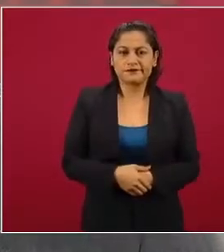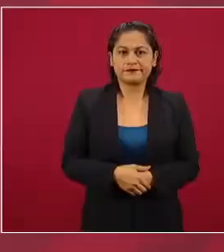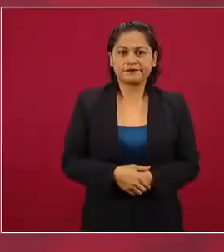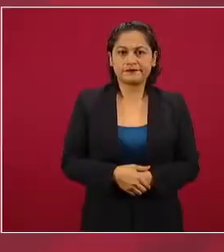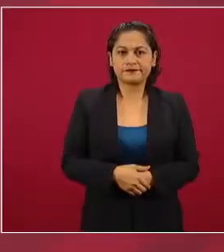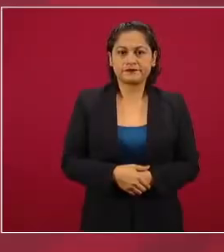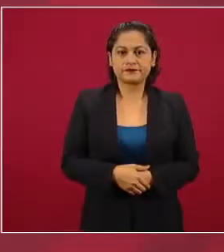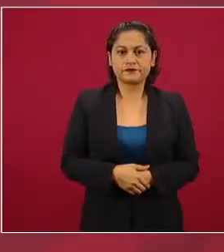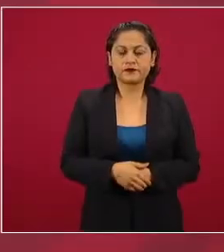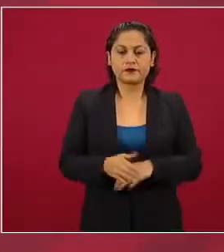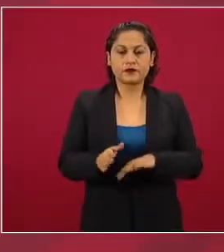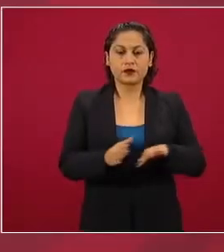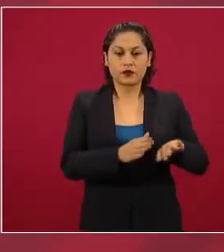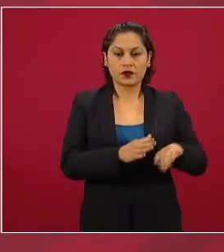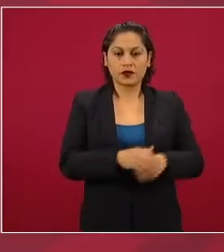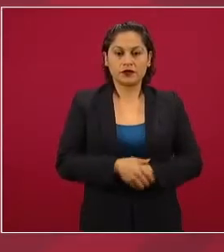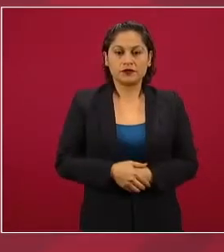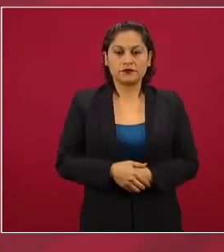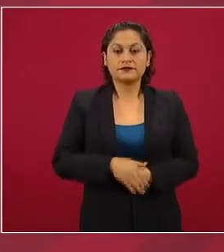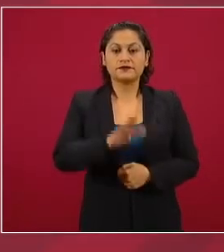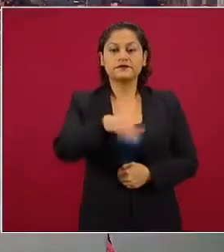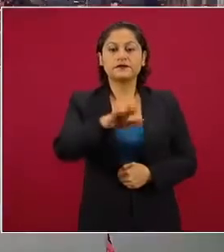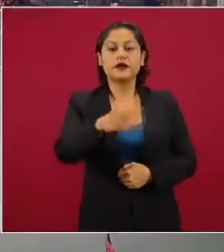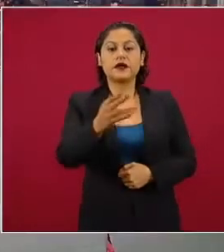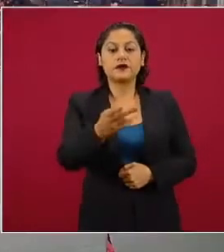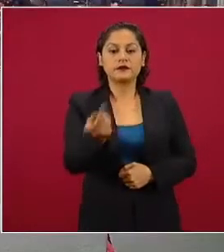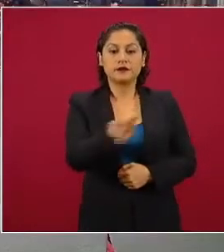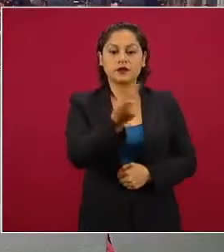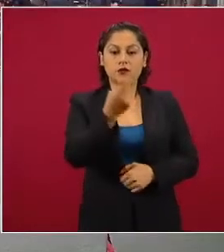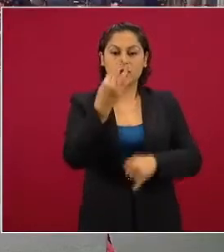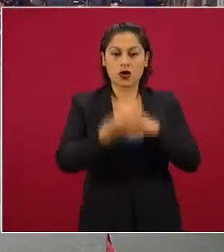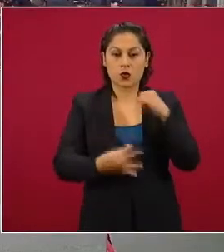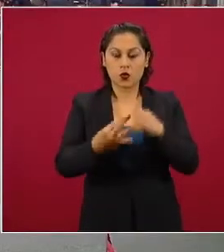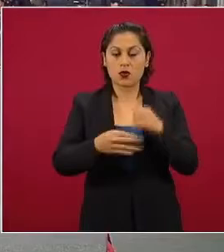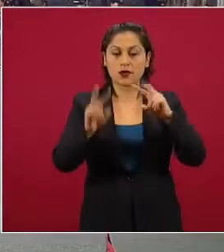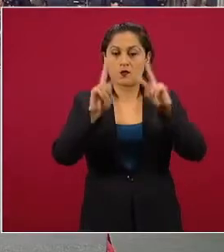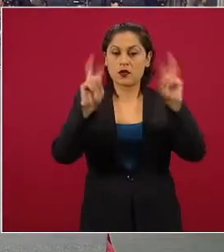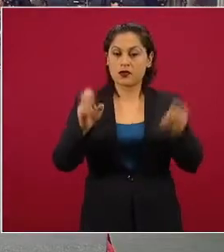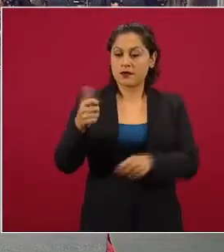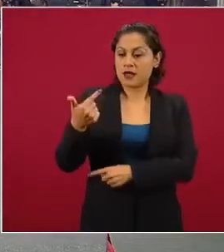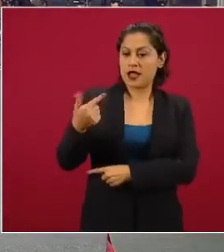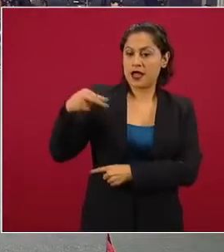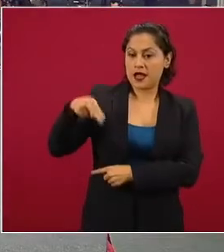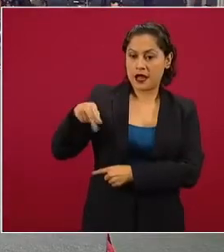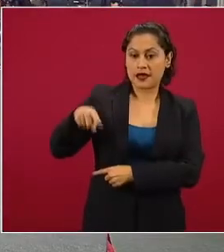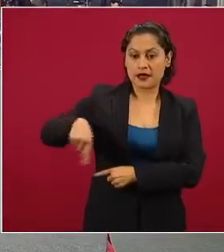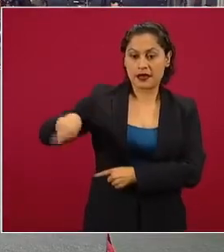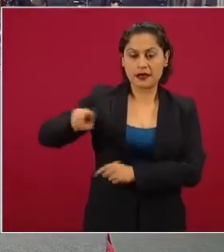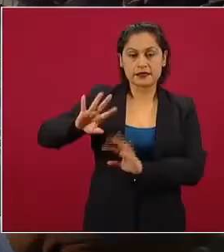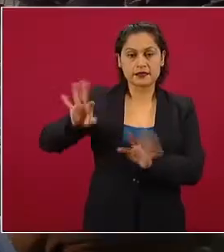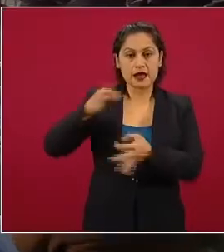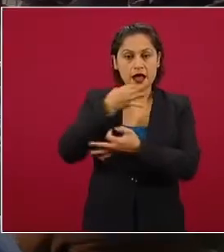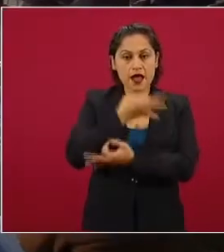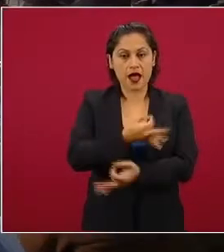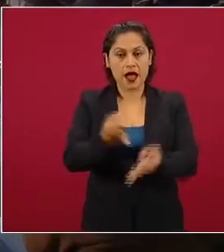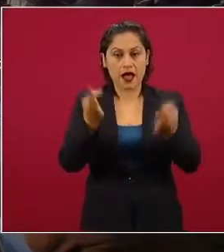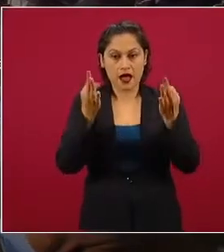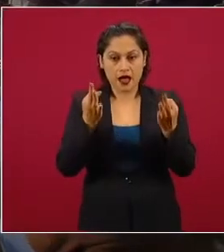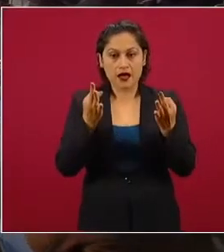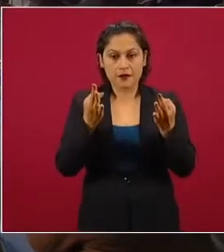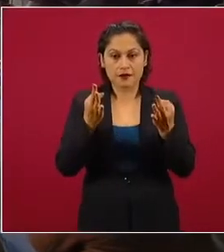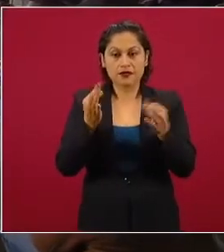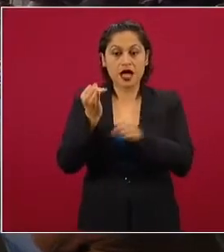Bueno, pero Presidente, nada más quiero preguntarle por último, el tema de la Guardia Nacional ya informó que sí después de